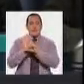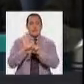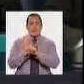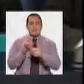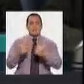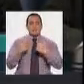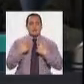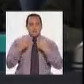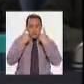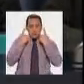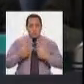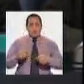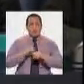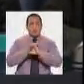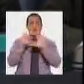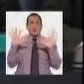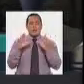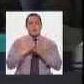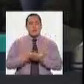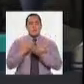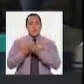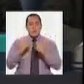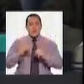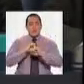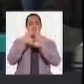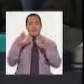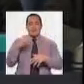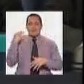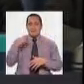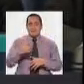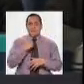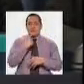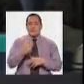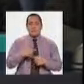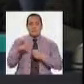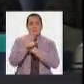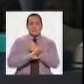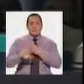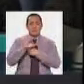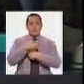tuvo un objetivo que es y será el de defender